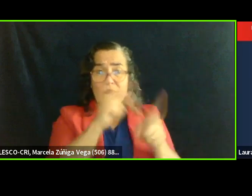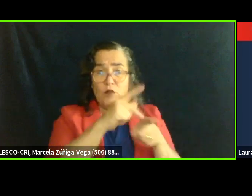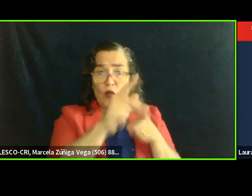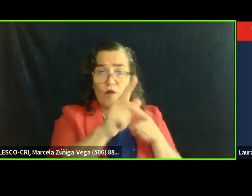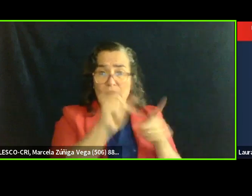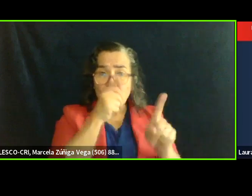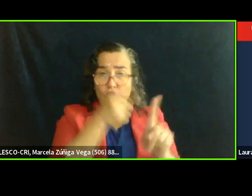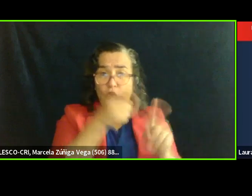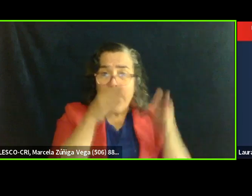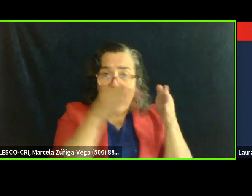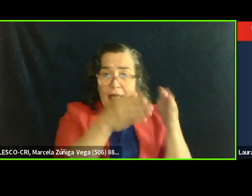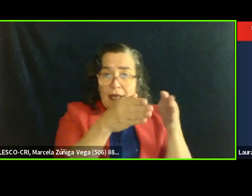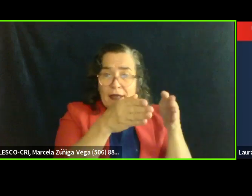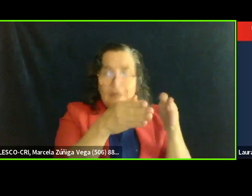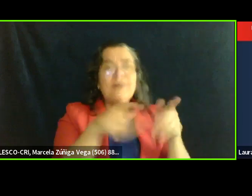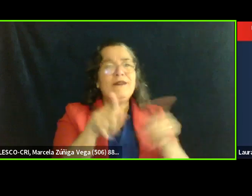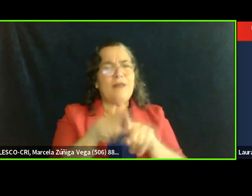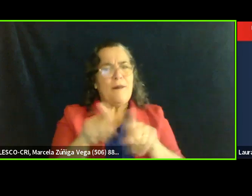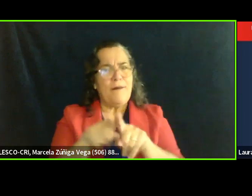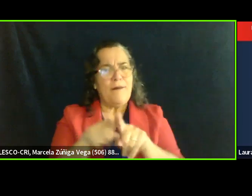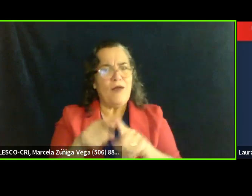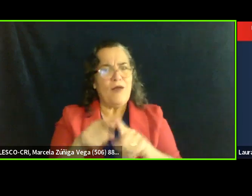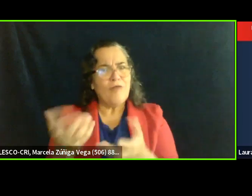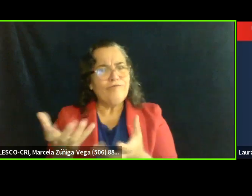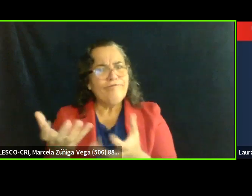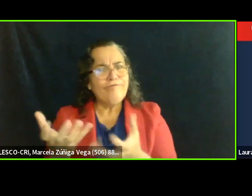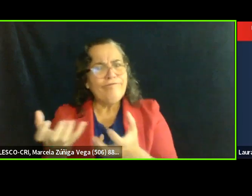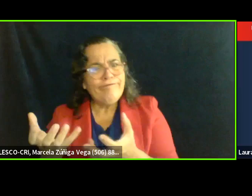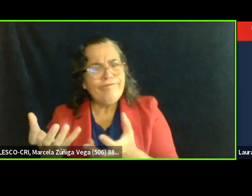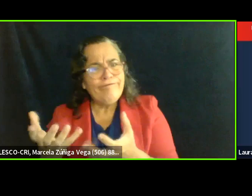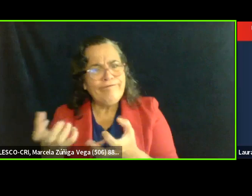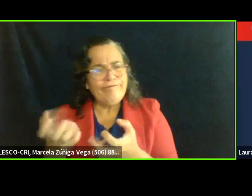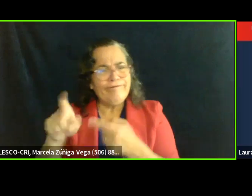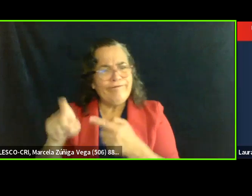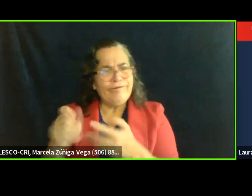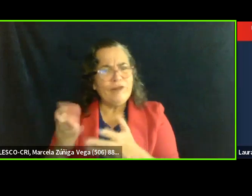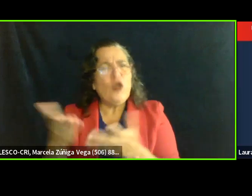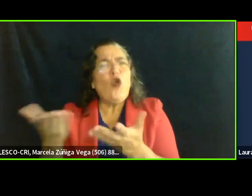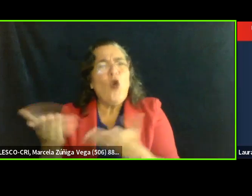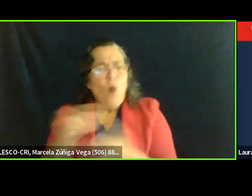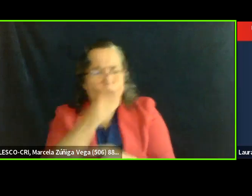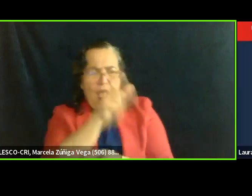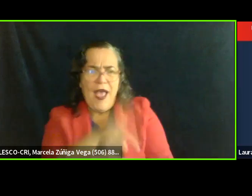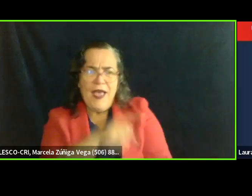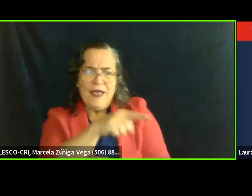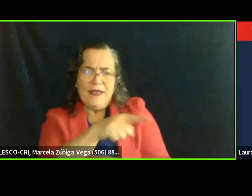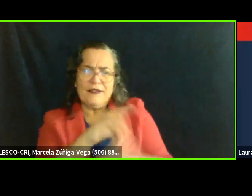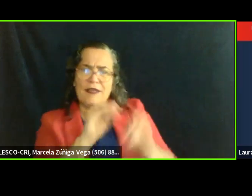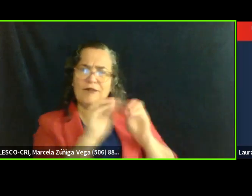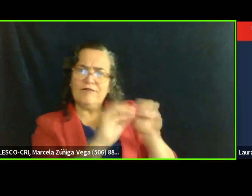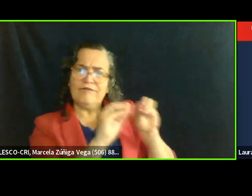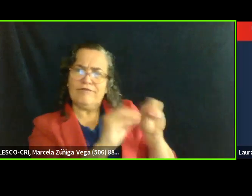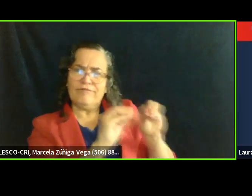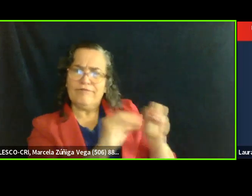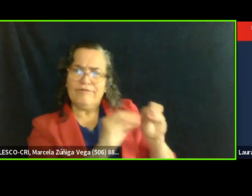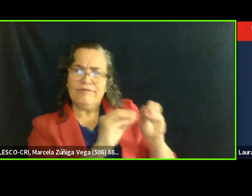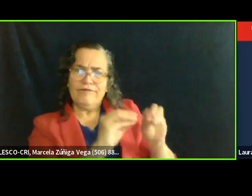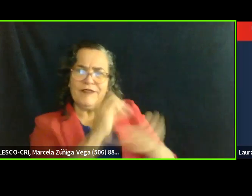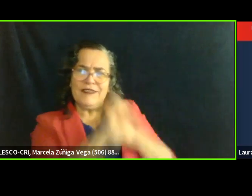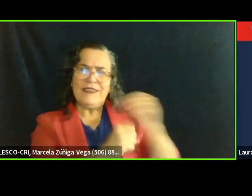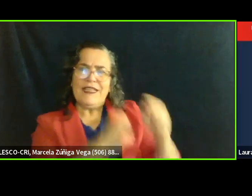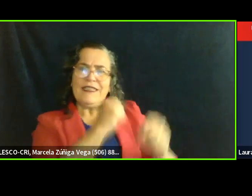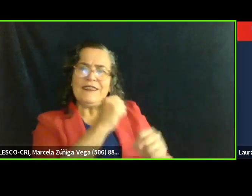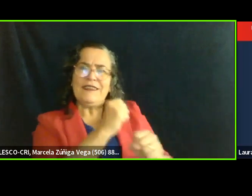hay una aspiración y una necesidad de cómo se forma a ese ciudadano del siglo XXI, a esa persona que